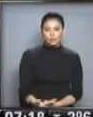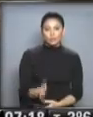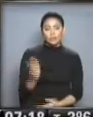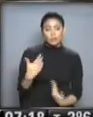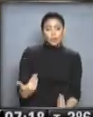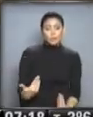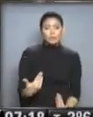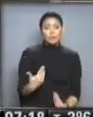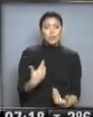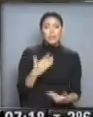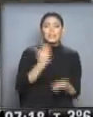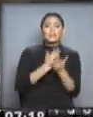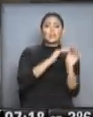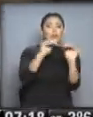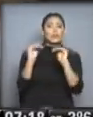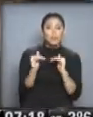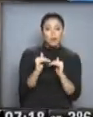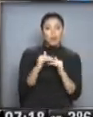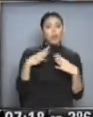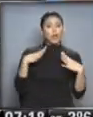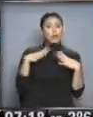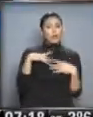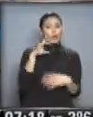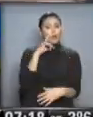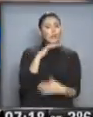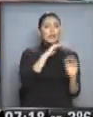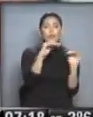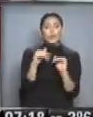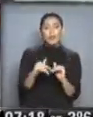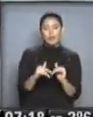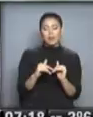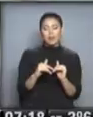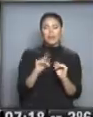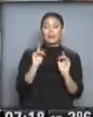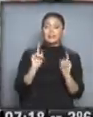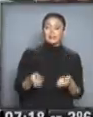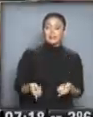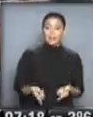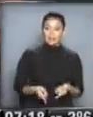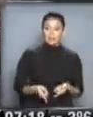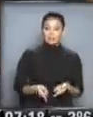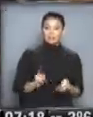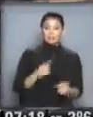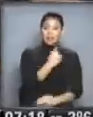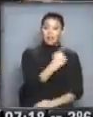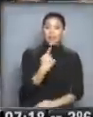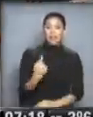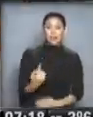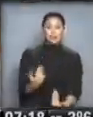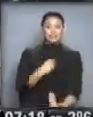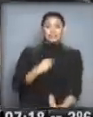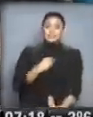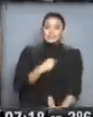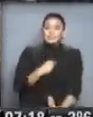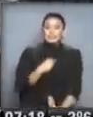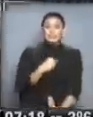que todos tuvieran los mismos derechos las mismas comodidades y también que cada uno se sintiera que